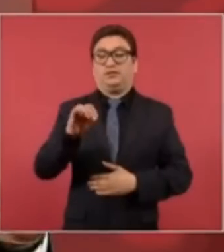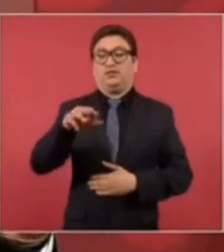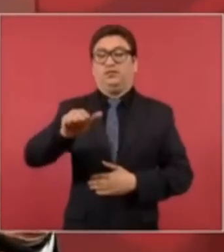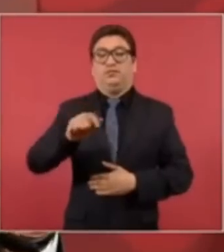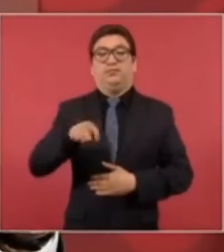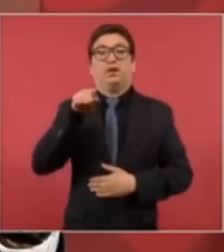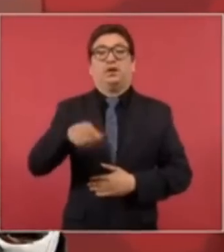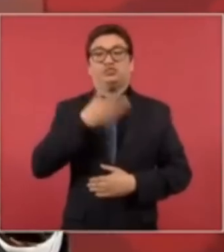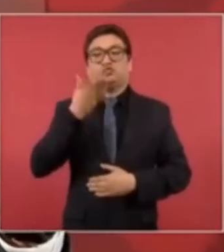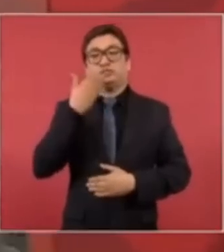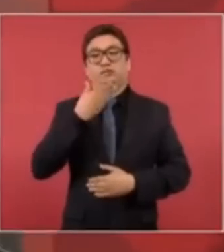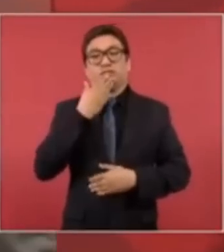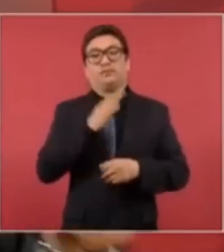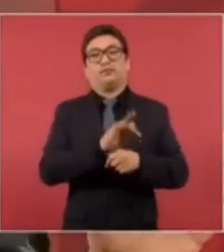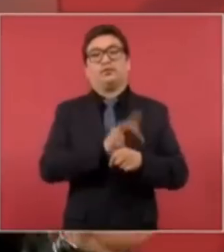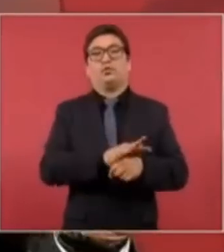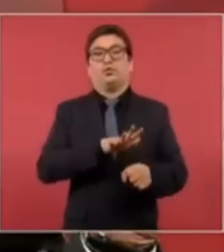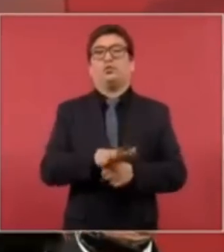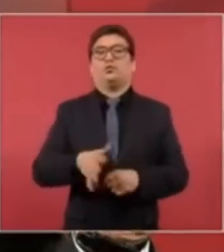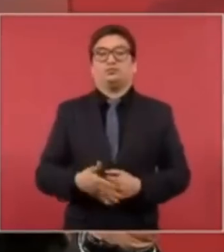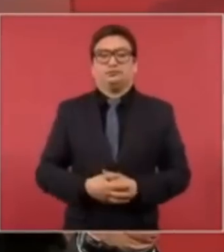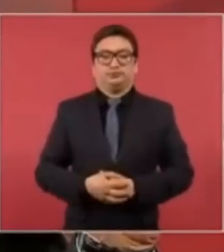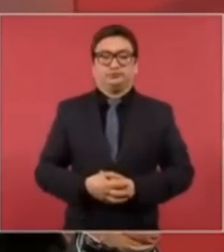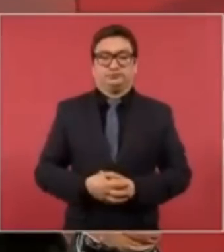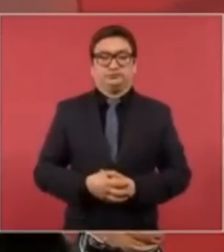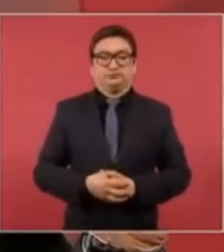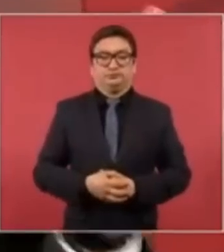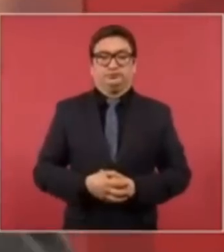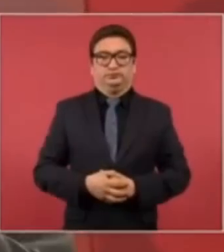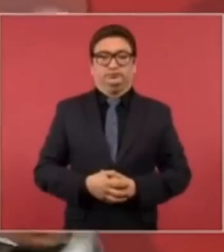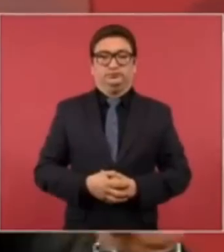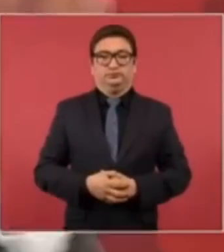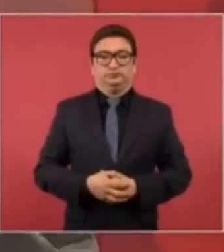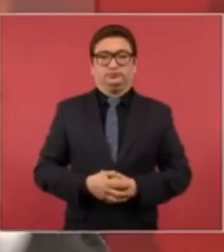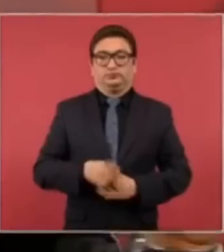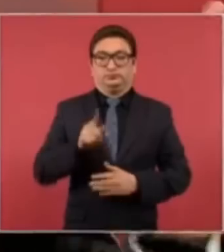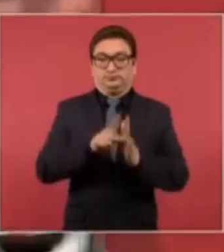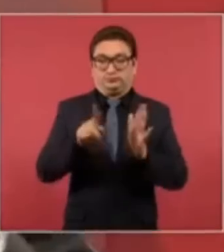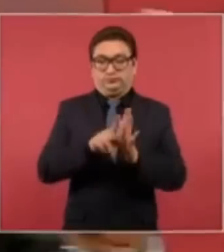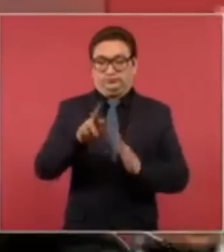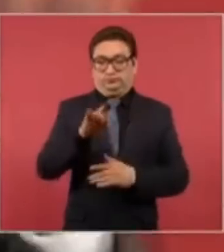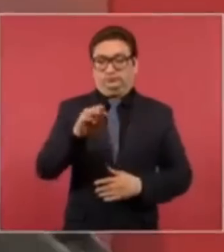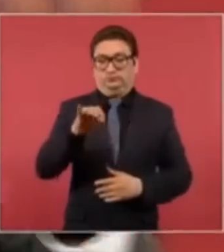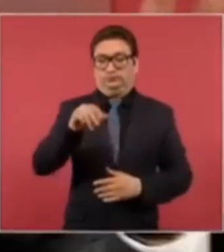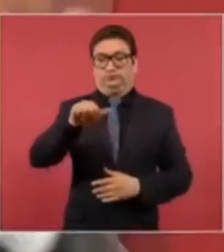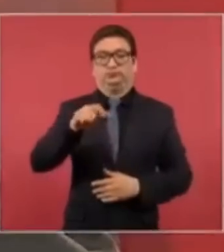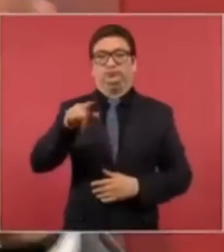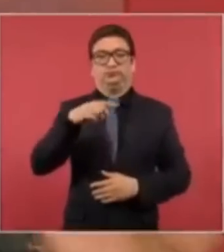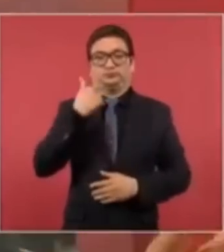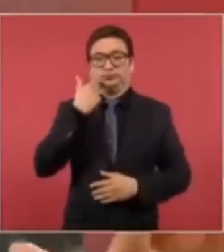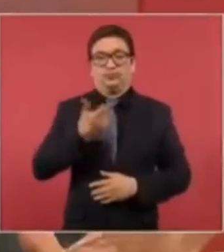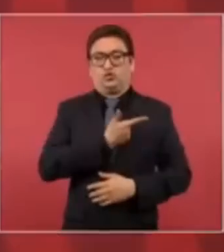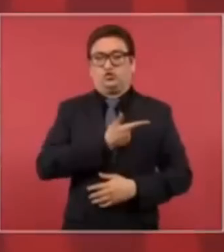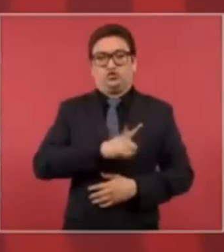cómo le fue a la periodista. Es más, el presidente le manda un recado, un mensaje a Alejandro